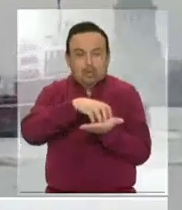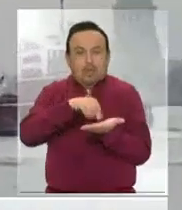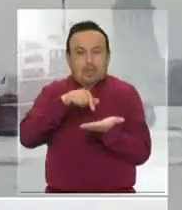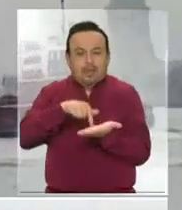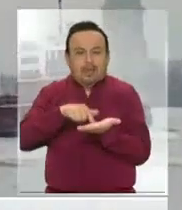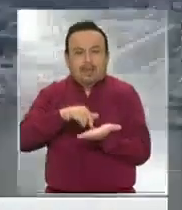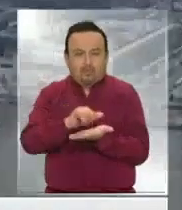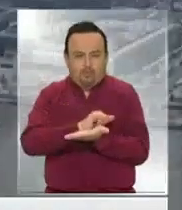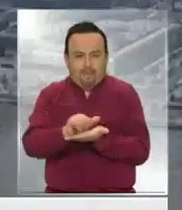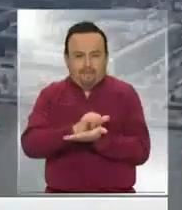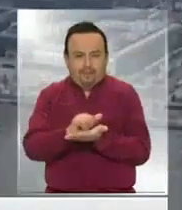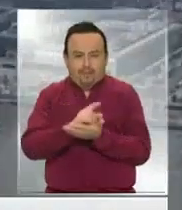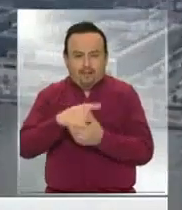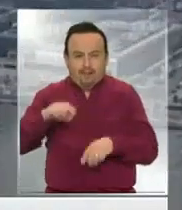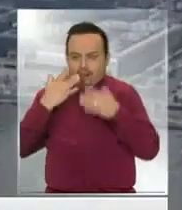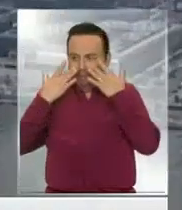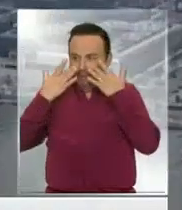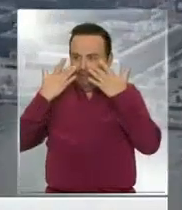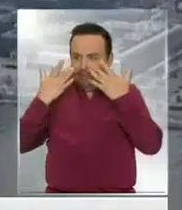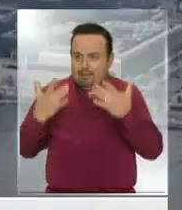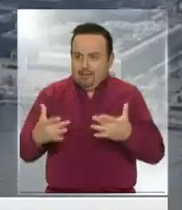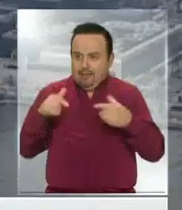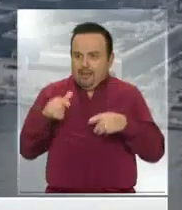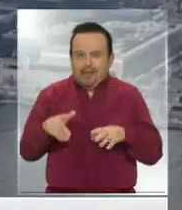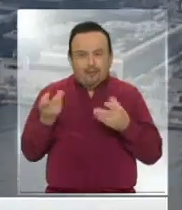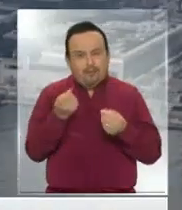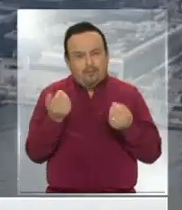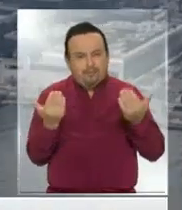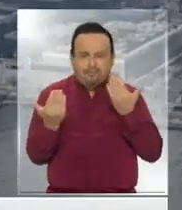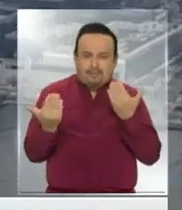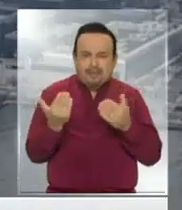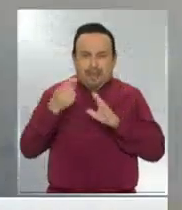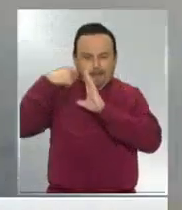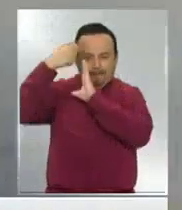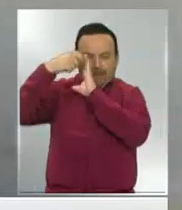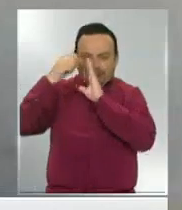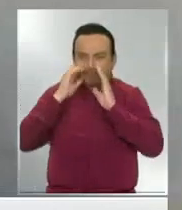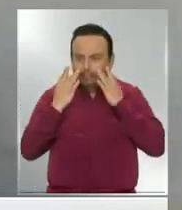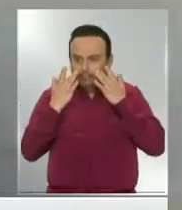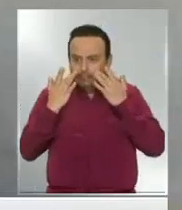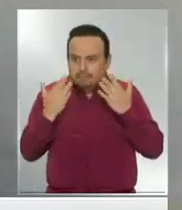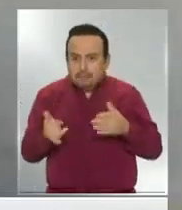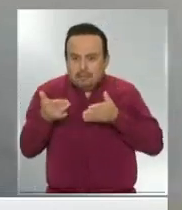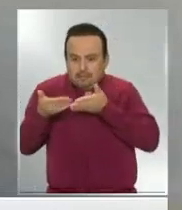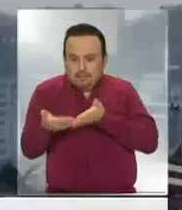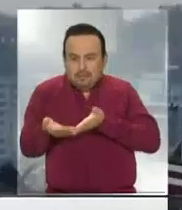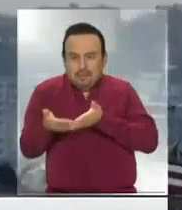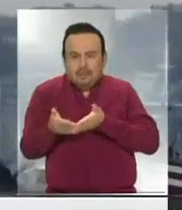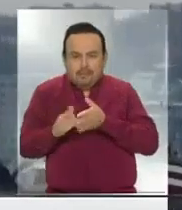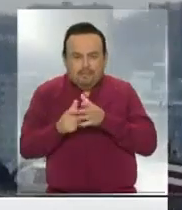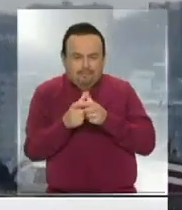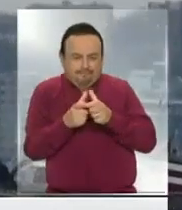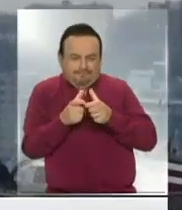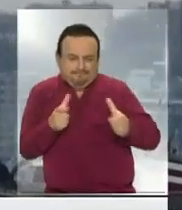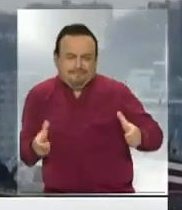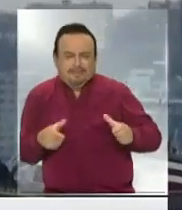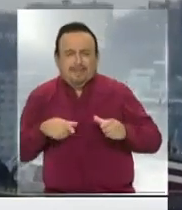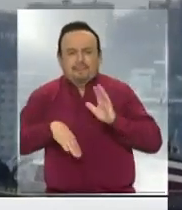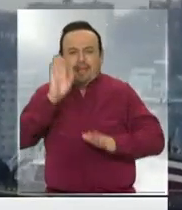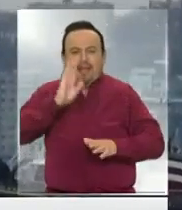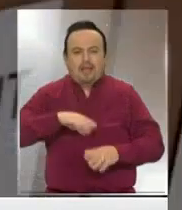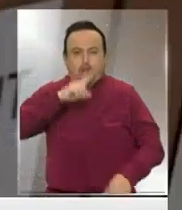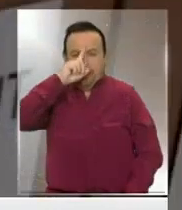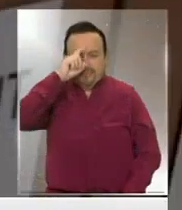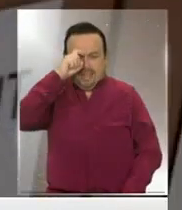espectáculo, una escena digna de una película. La nave es el sexto buque hospital más grande del mundo y tiene